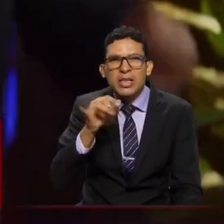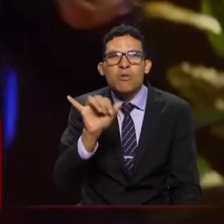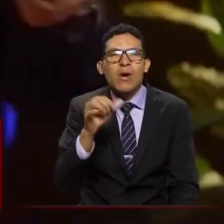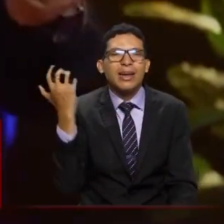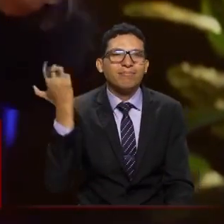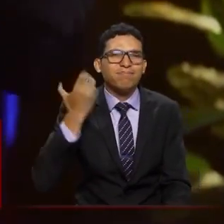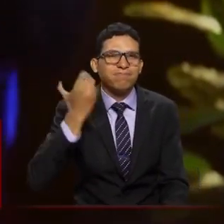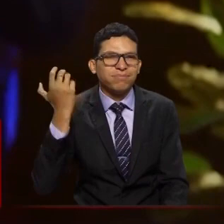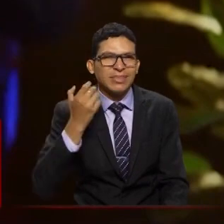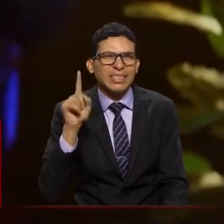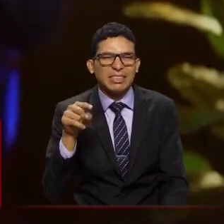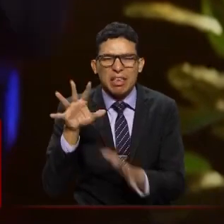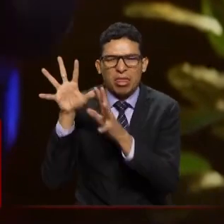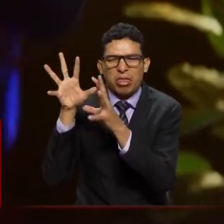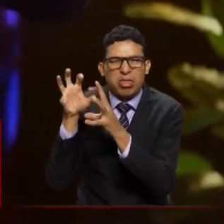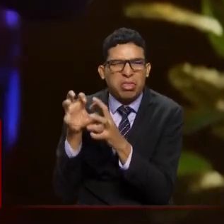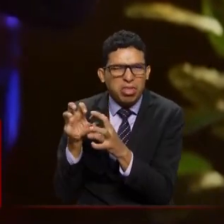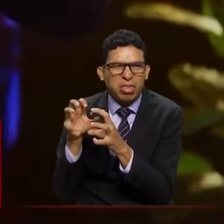vencido,